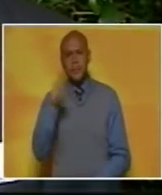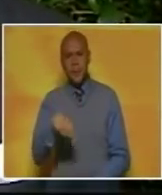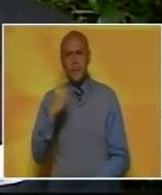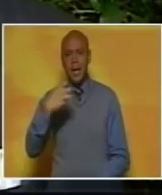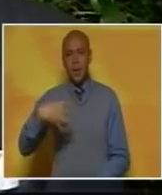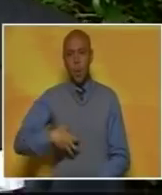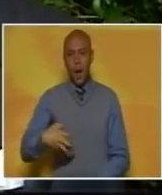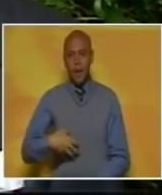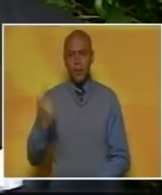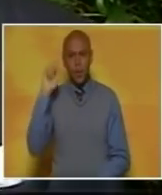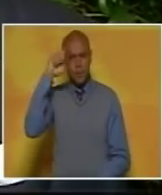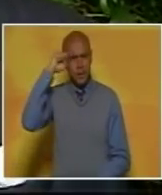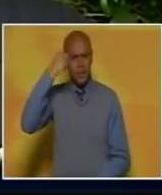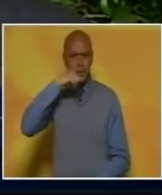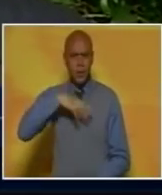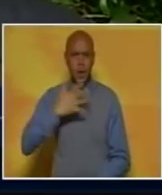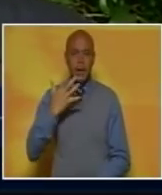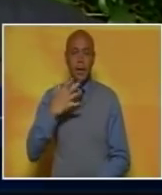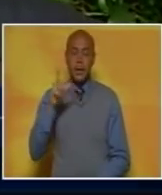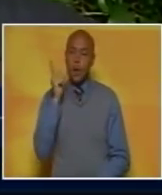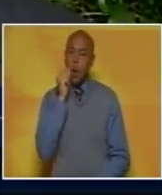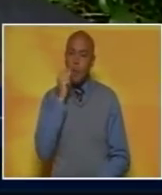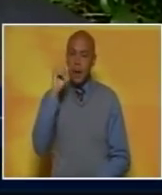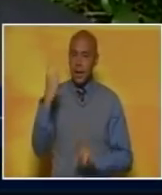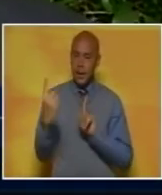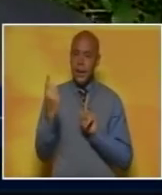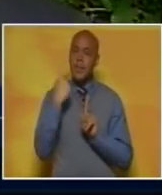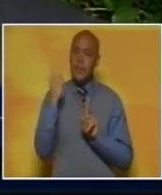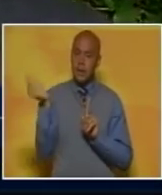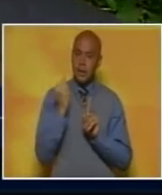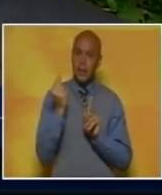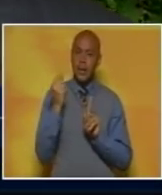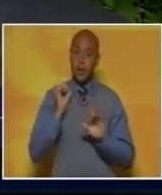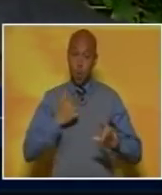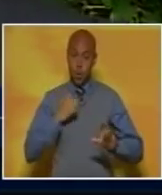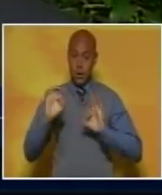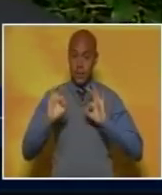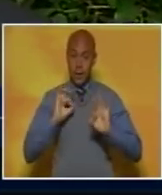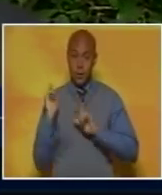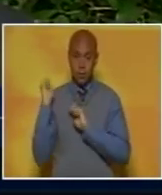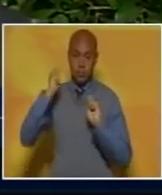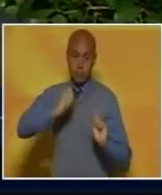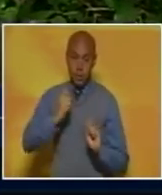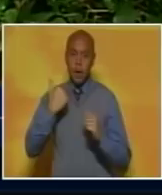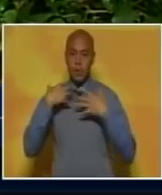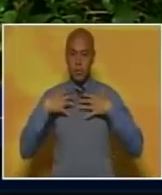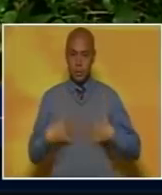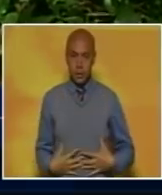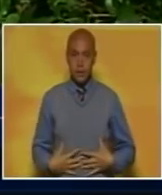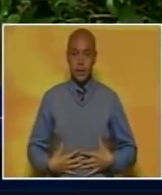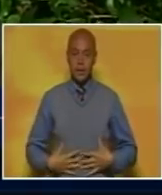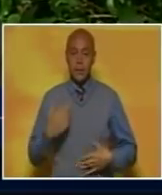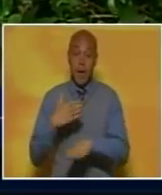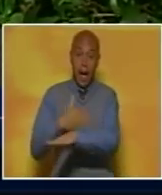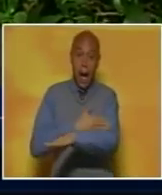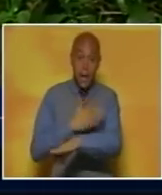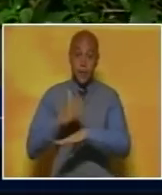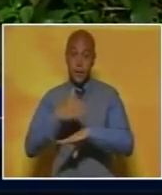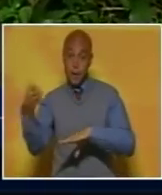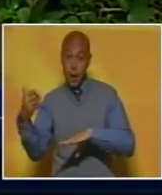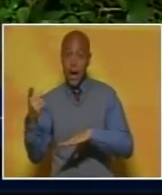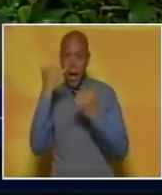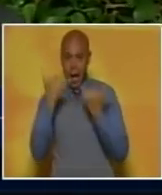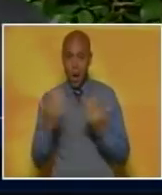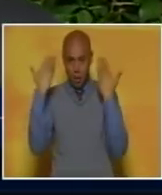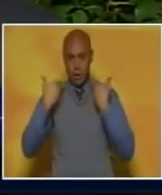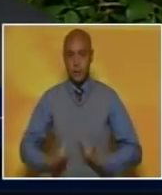anécdota que recordó muy bien Oscar Llanes cuando Albertico Limonta, el galán de ese momento, ¿no? Este es el antes y el después, este es el de